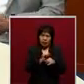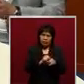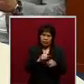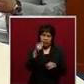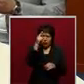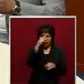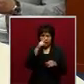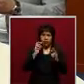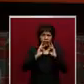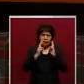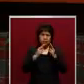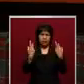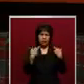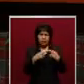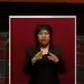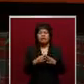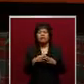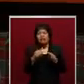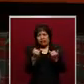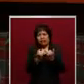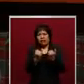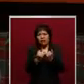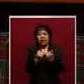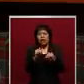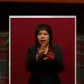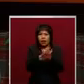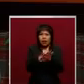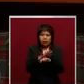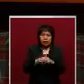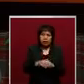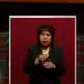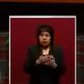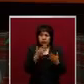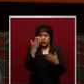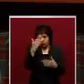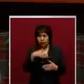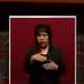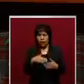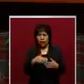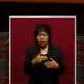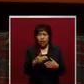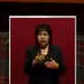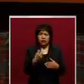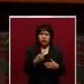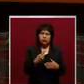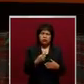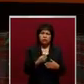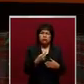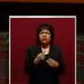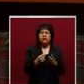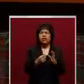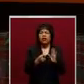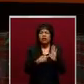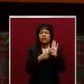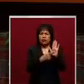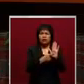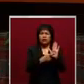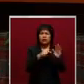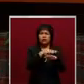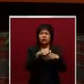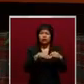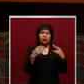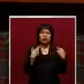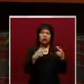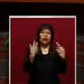para esta adaptabilidad. Y quiero decir que ya existe una evidencia de que las maestras